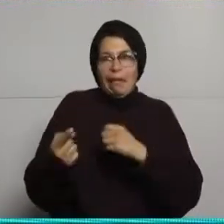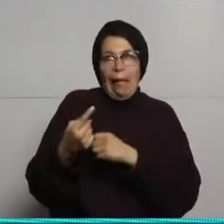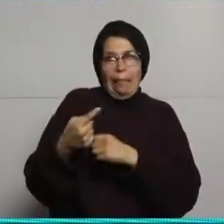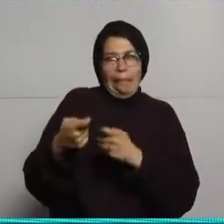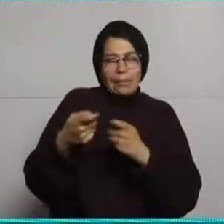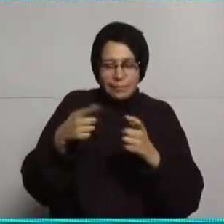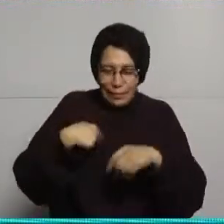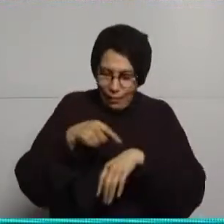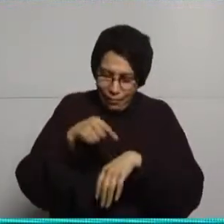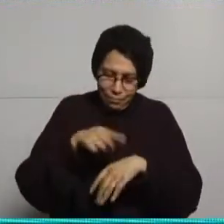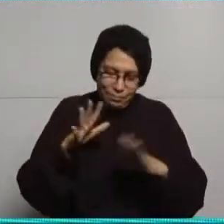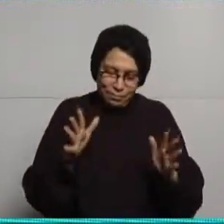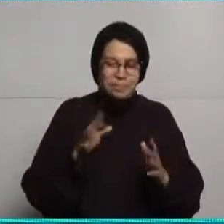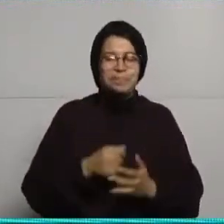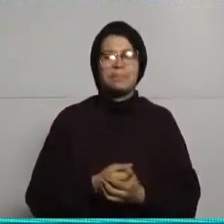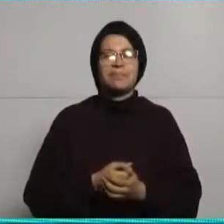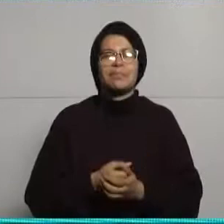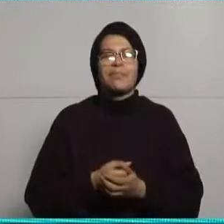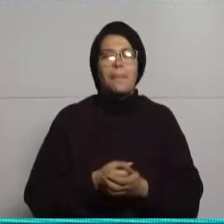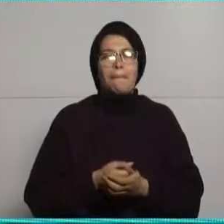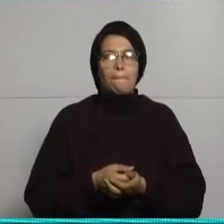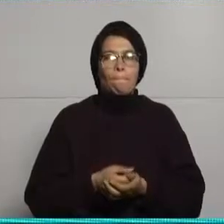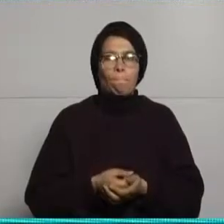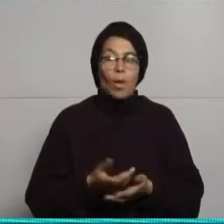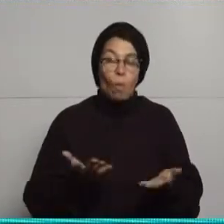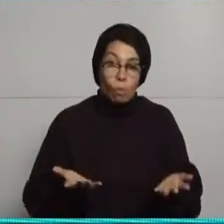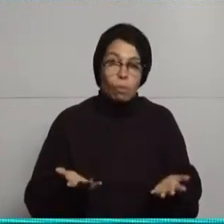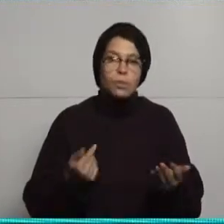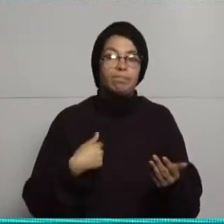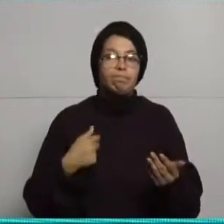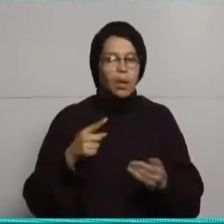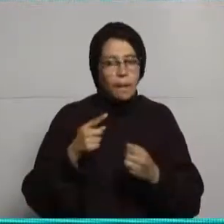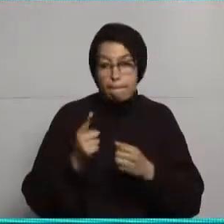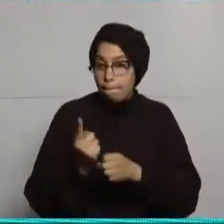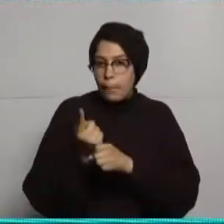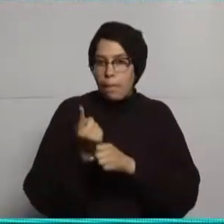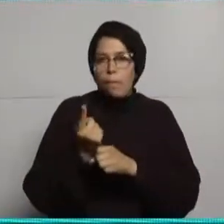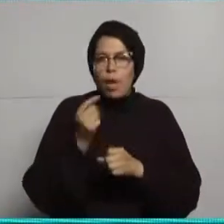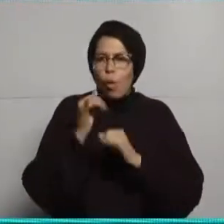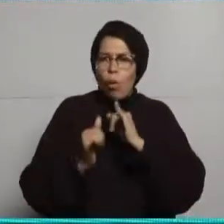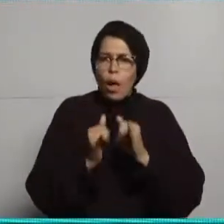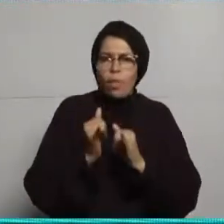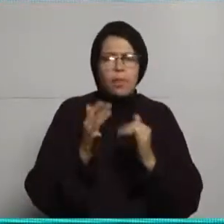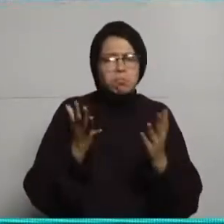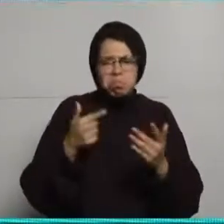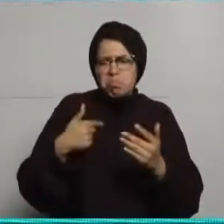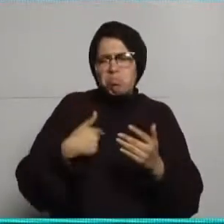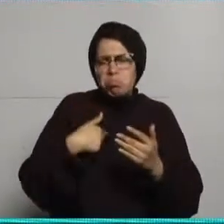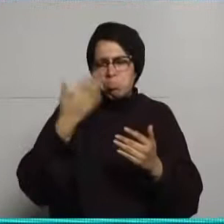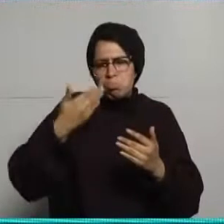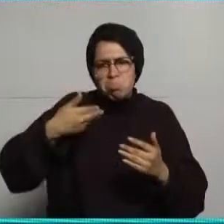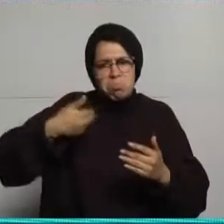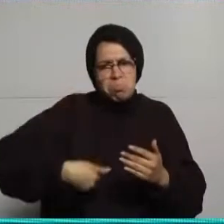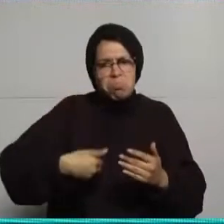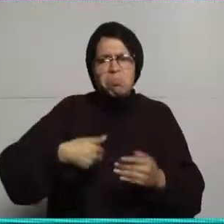¿no? Es una buena estrategia. Bueno, en principio contarles que, bueno, como les contaba Majo, yo soy Celiana Barolín, soy